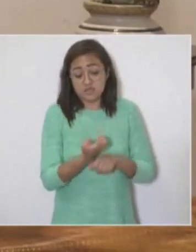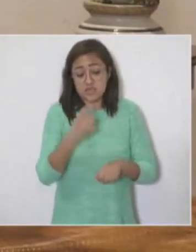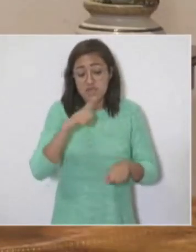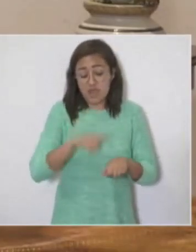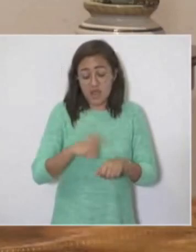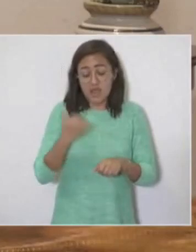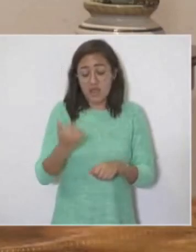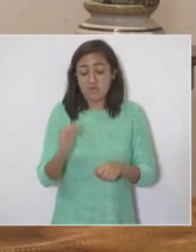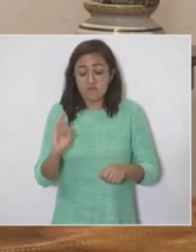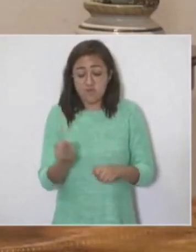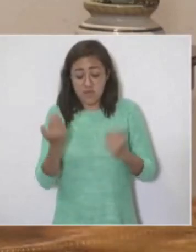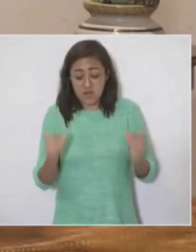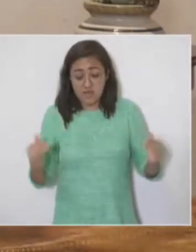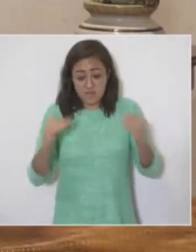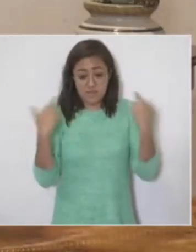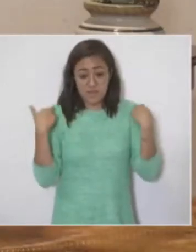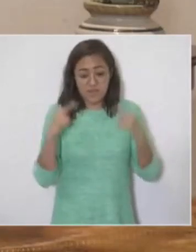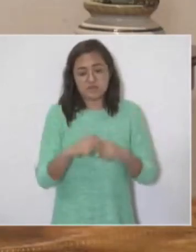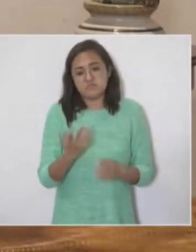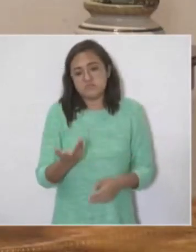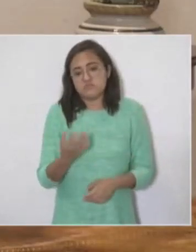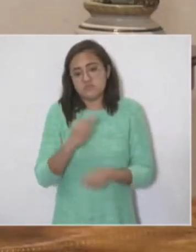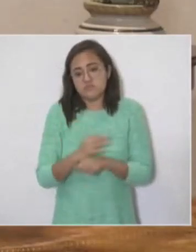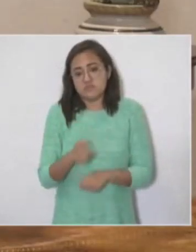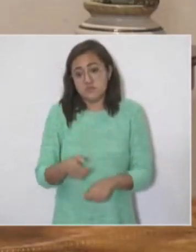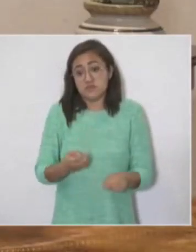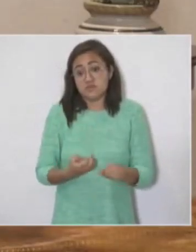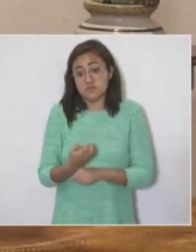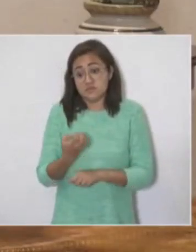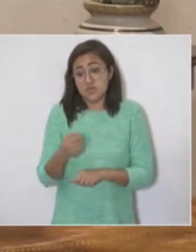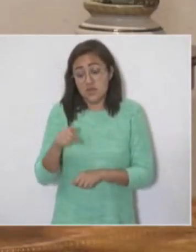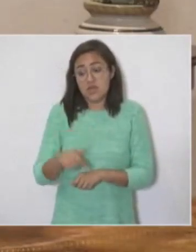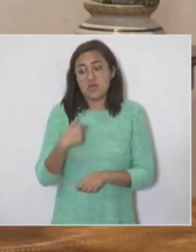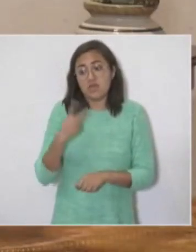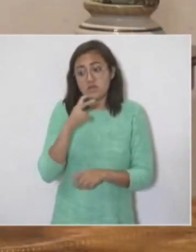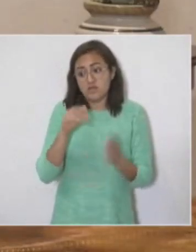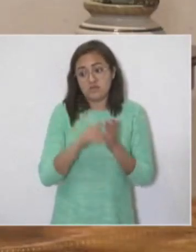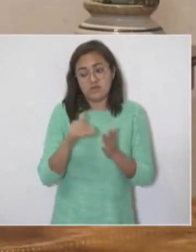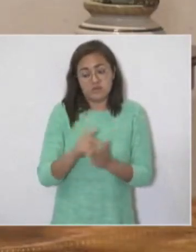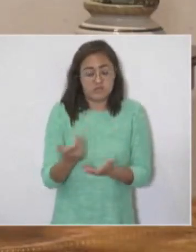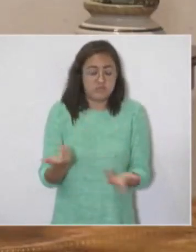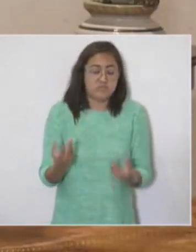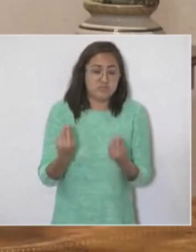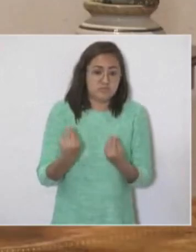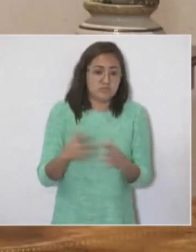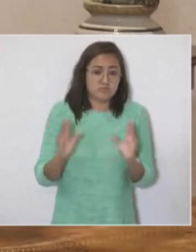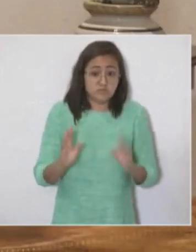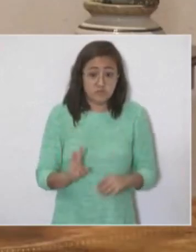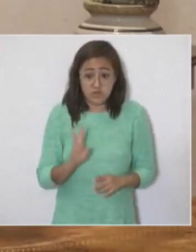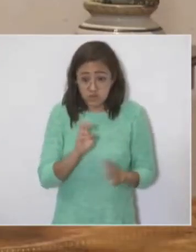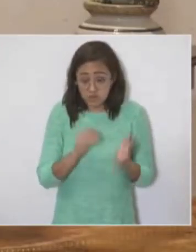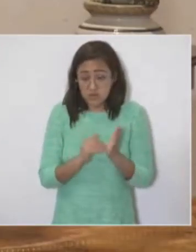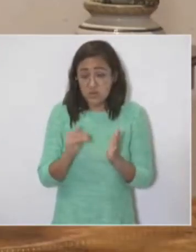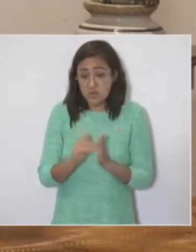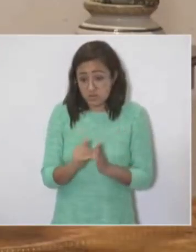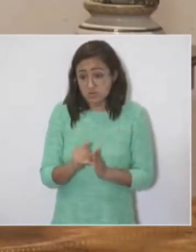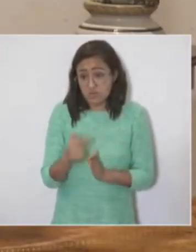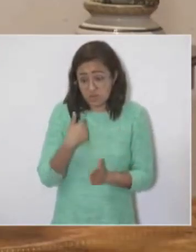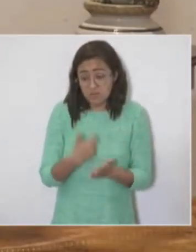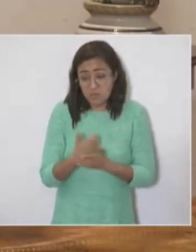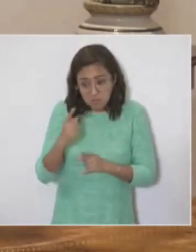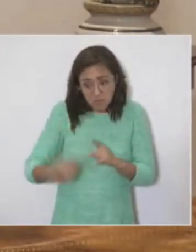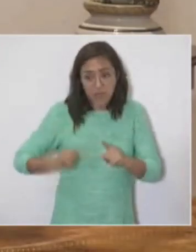Respecto a los maestros federales le cuesta al Estado 200 millones de pesos 200 millones de